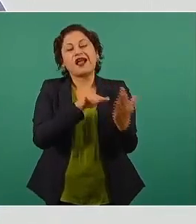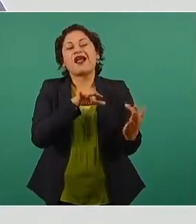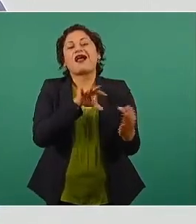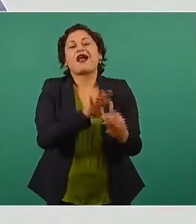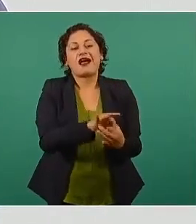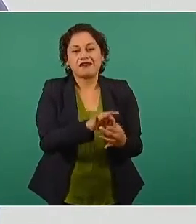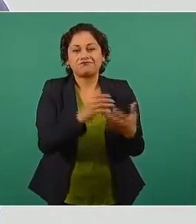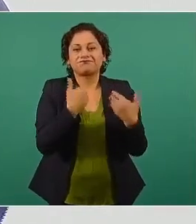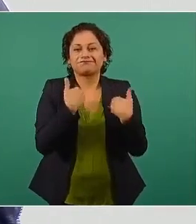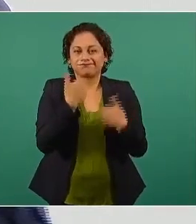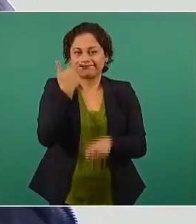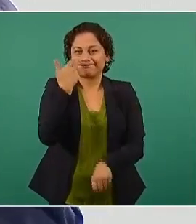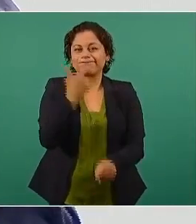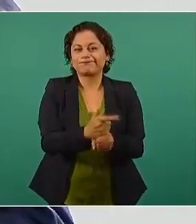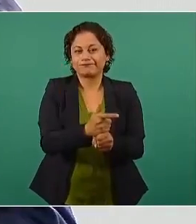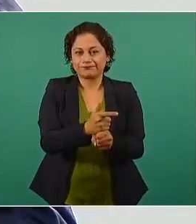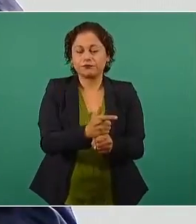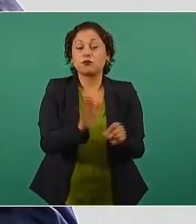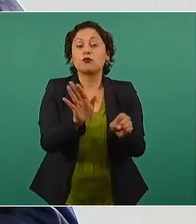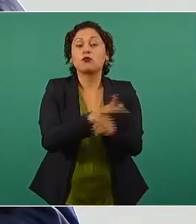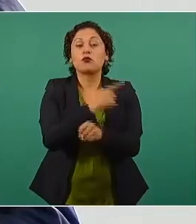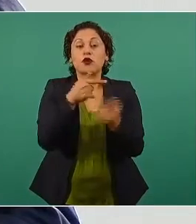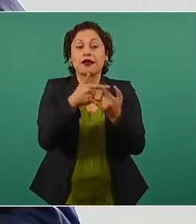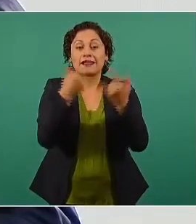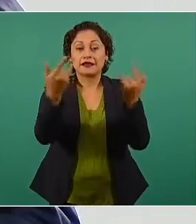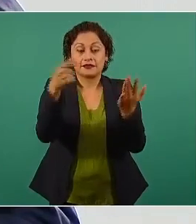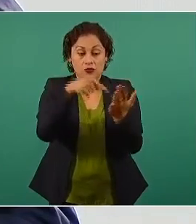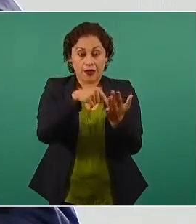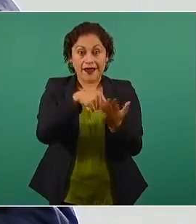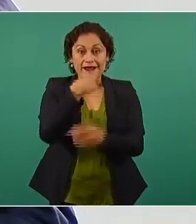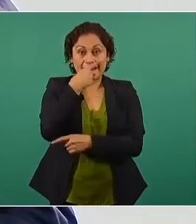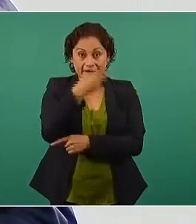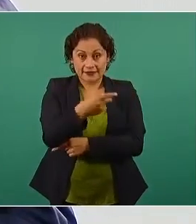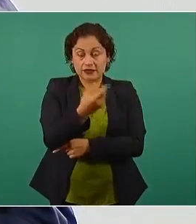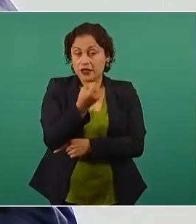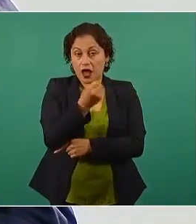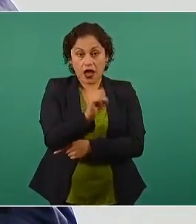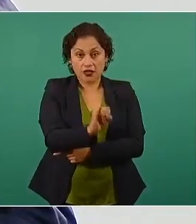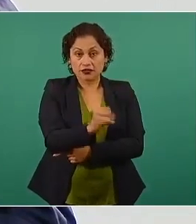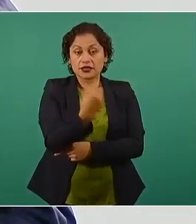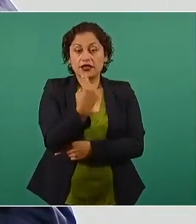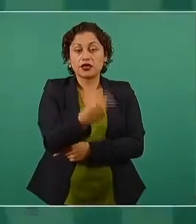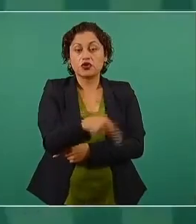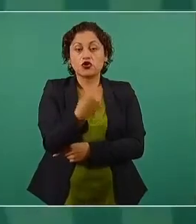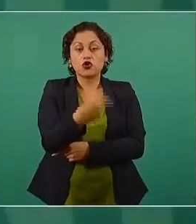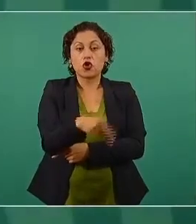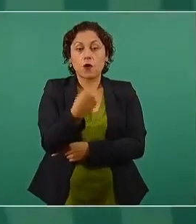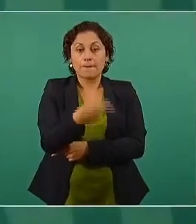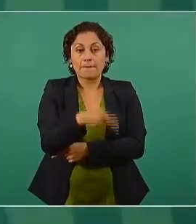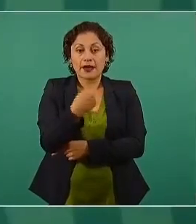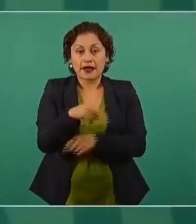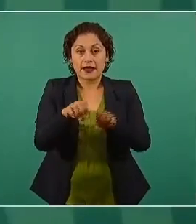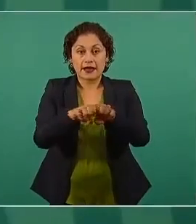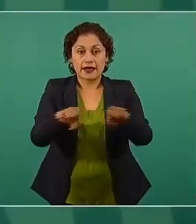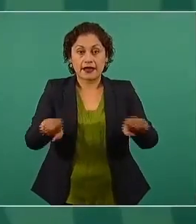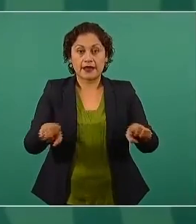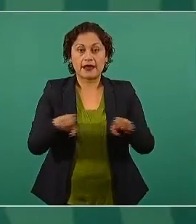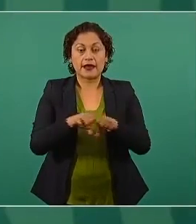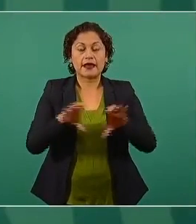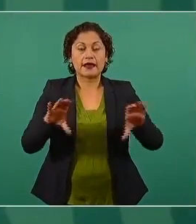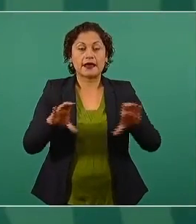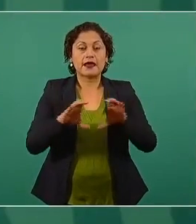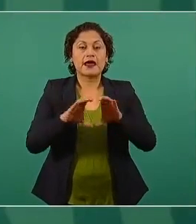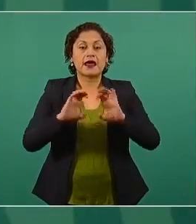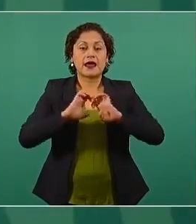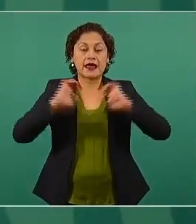él cuenta que así se le llama al estadio de fútbol de La Laguna.